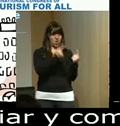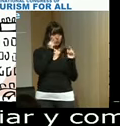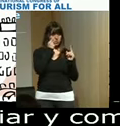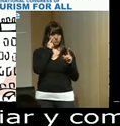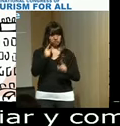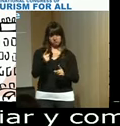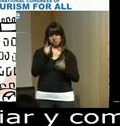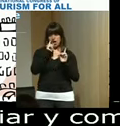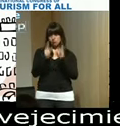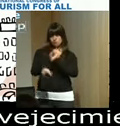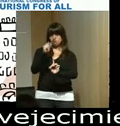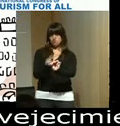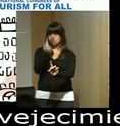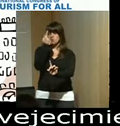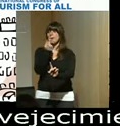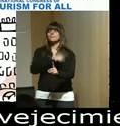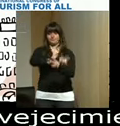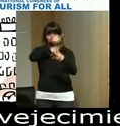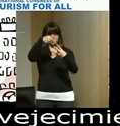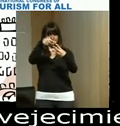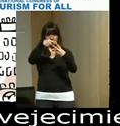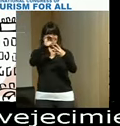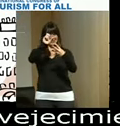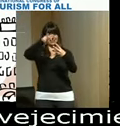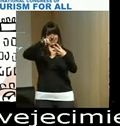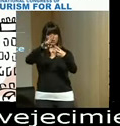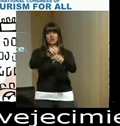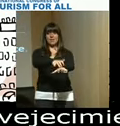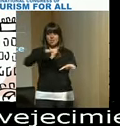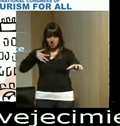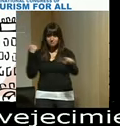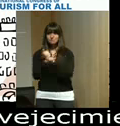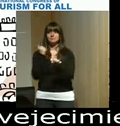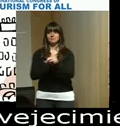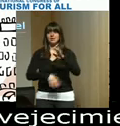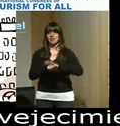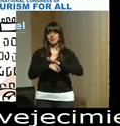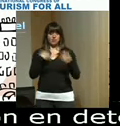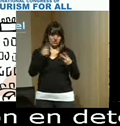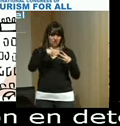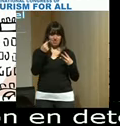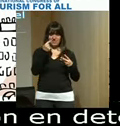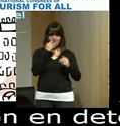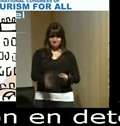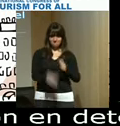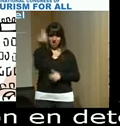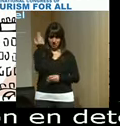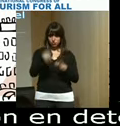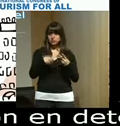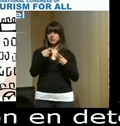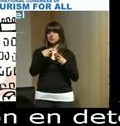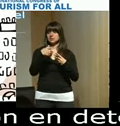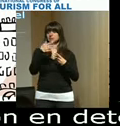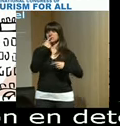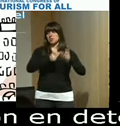grupo senior, porque al seguir casi todos ellos en activo, su poder adquisitivo es mayor. Para aquellas personas cuyo nivel cultural es